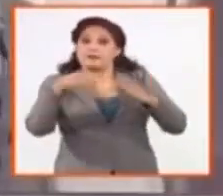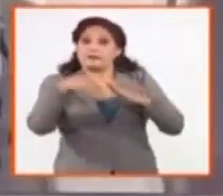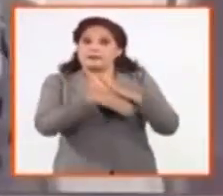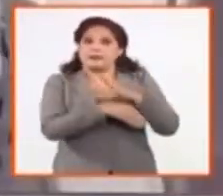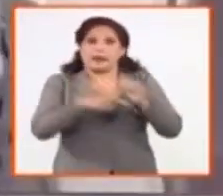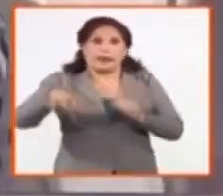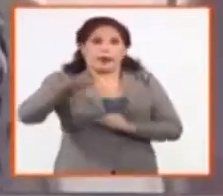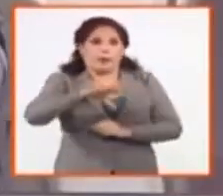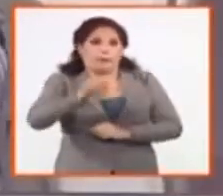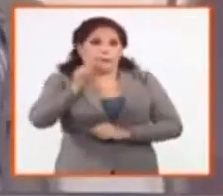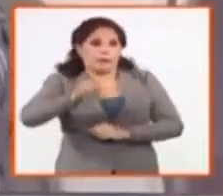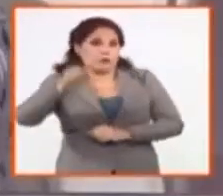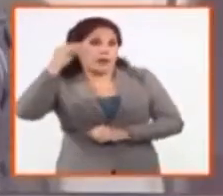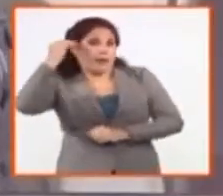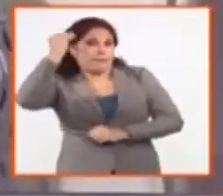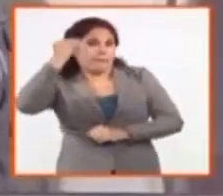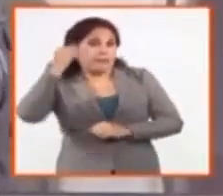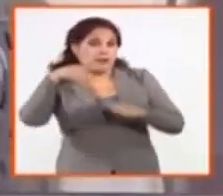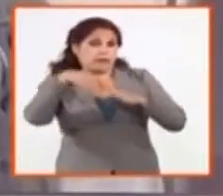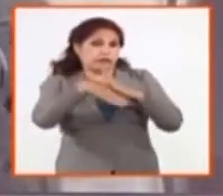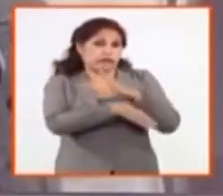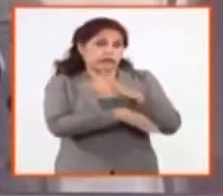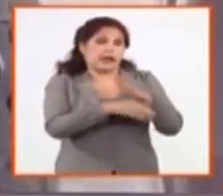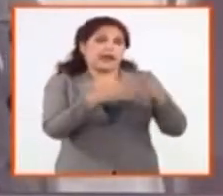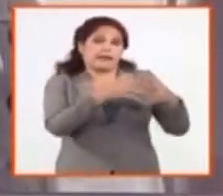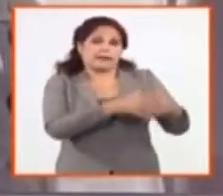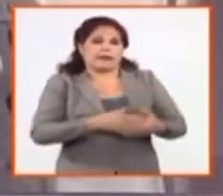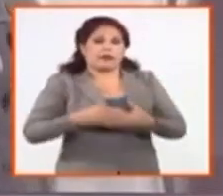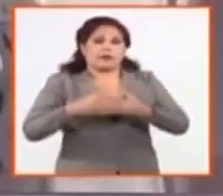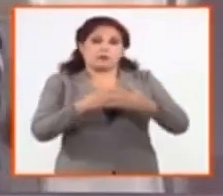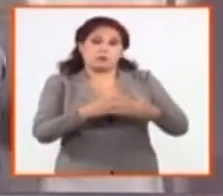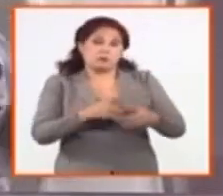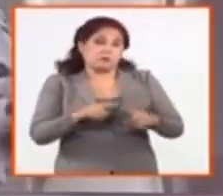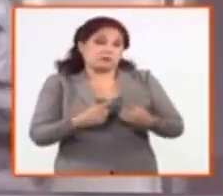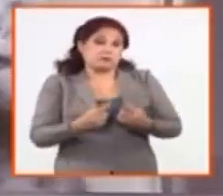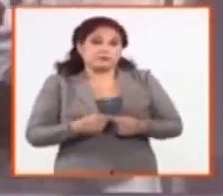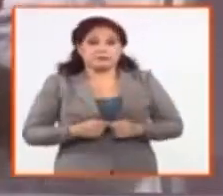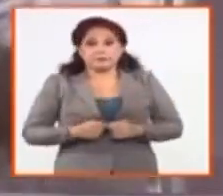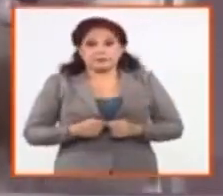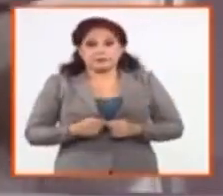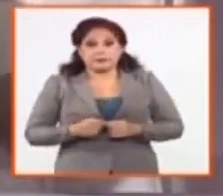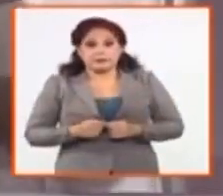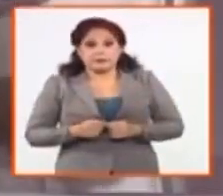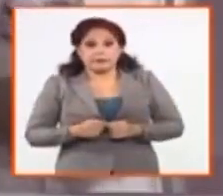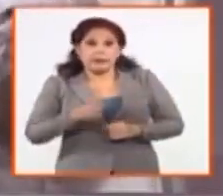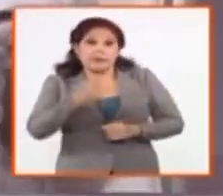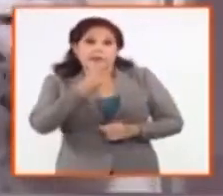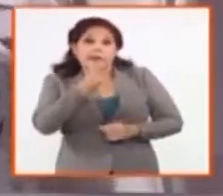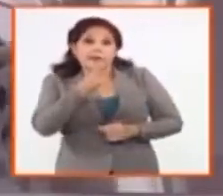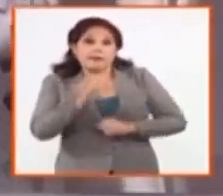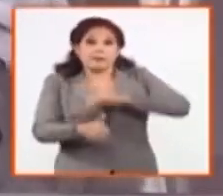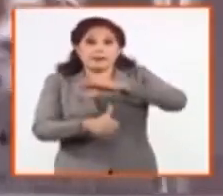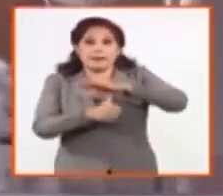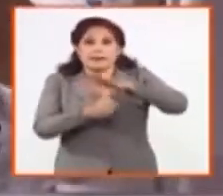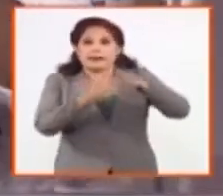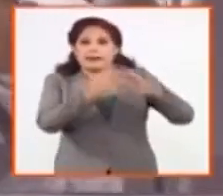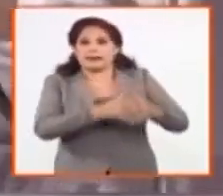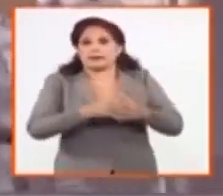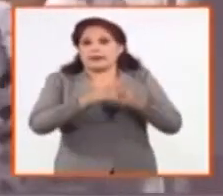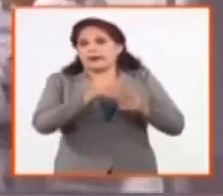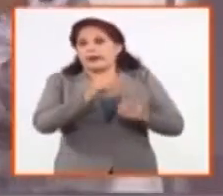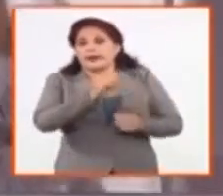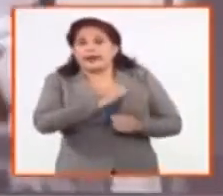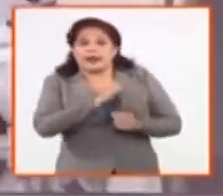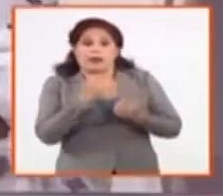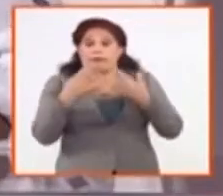ahí. Pero en la práctica pareciera que Biden trató de hacerlo para buscar un protagonismo,